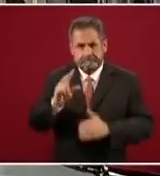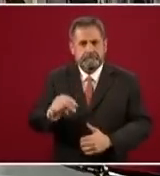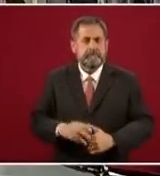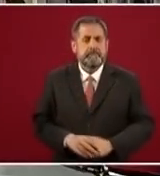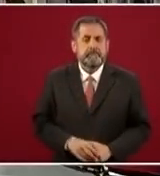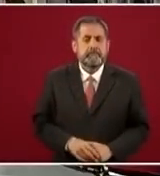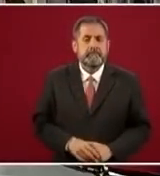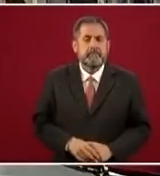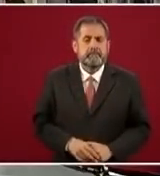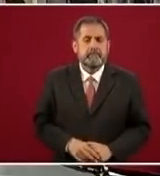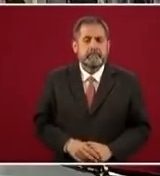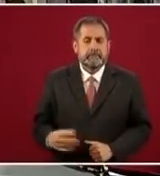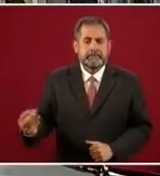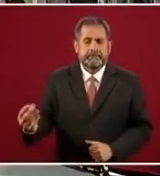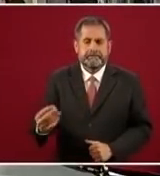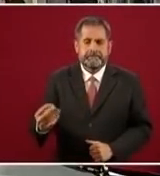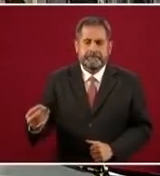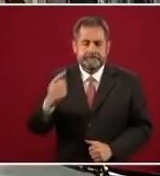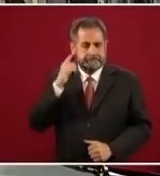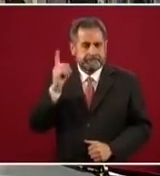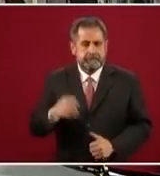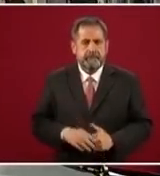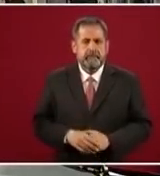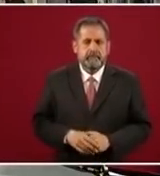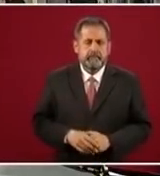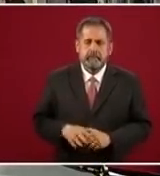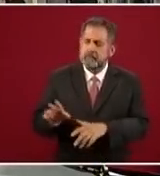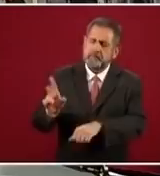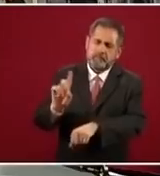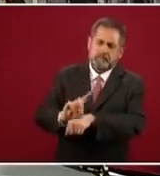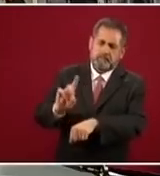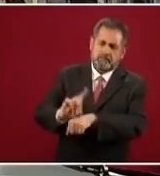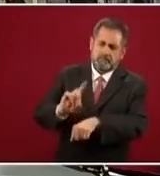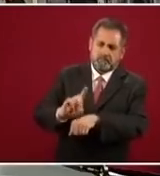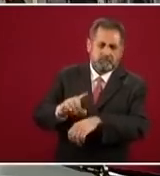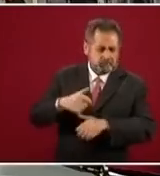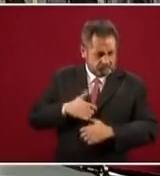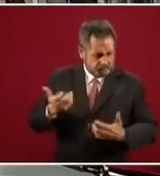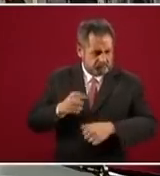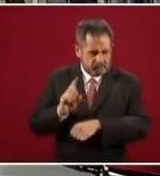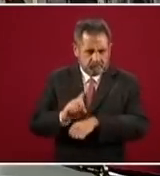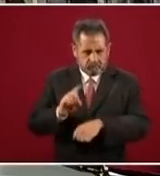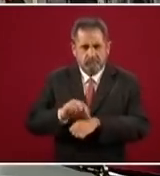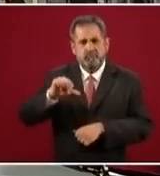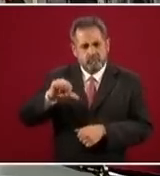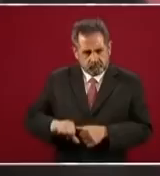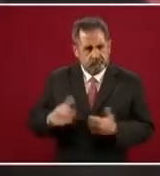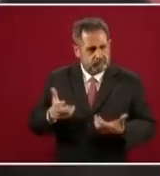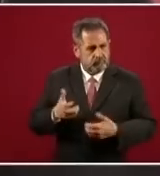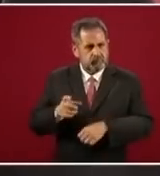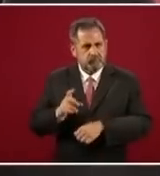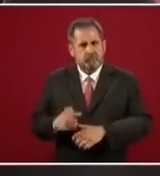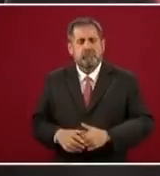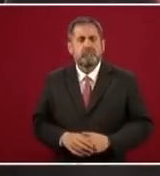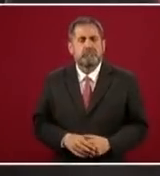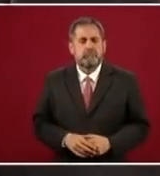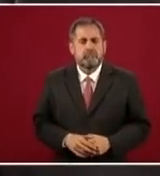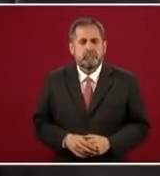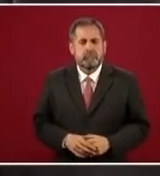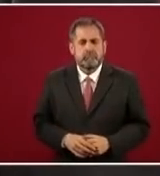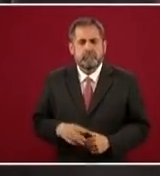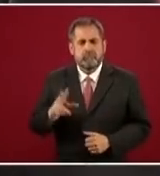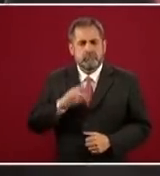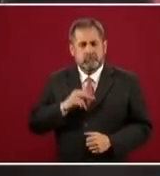tema? Digamos, al respeto a los derechos humanos, presidente. Todos los días lo hago. Hoy lo hice. Y yo no